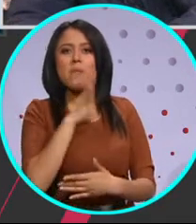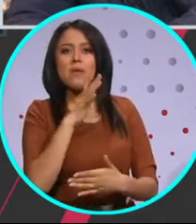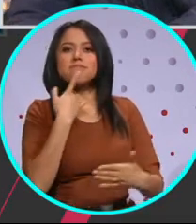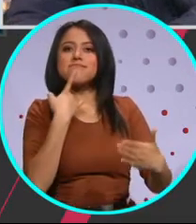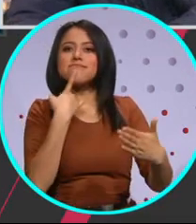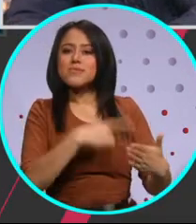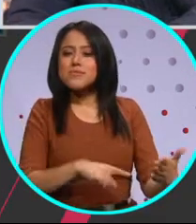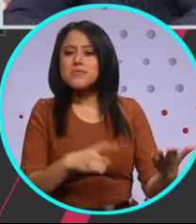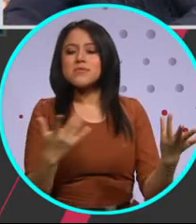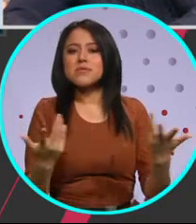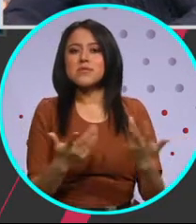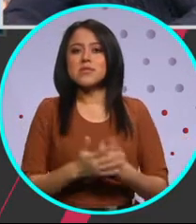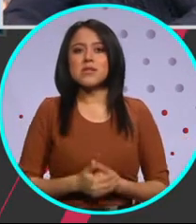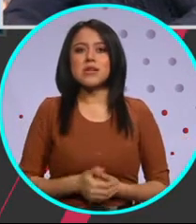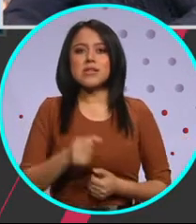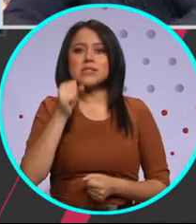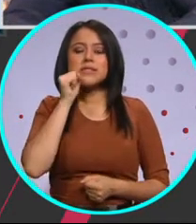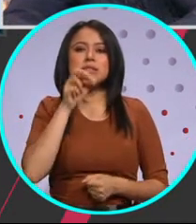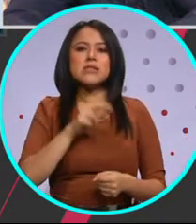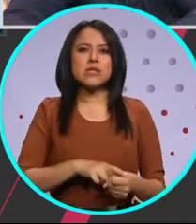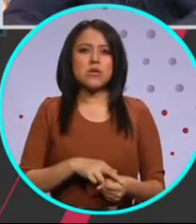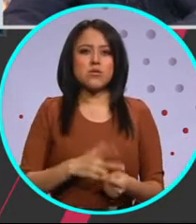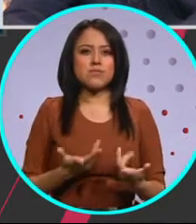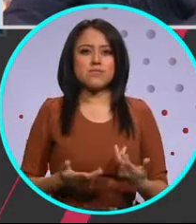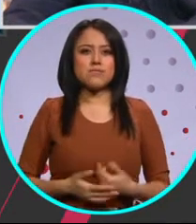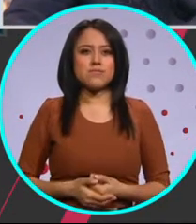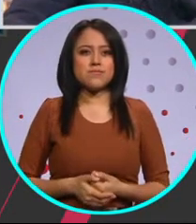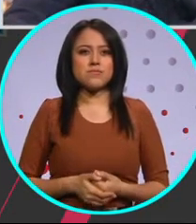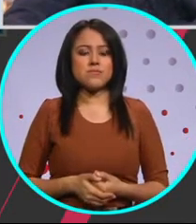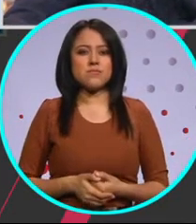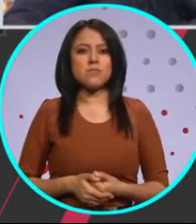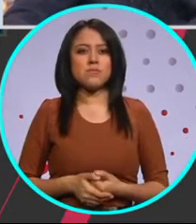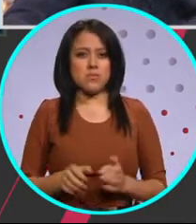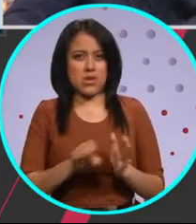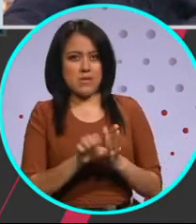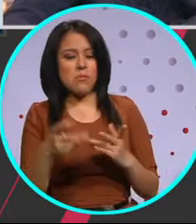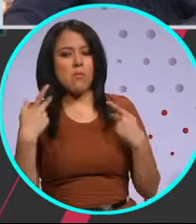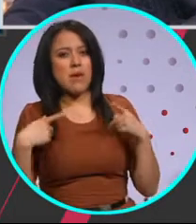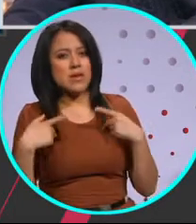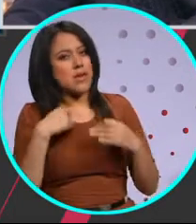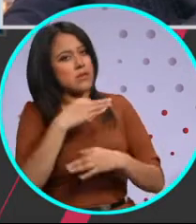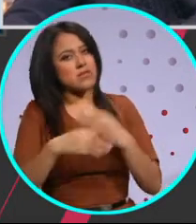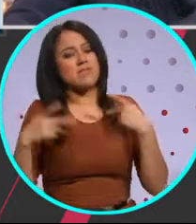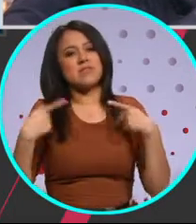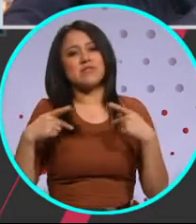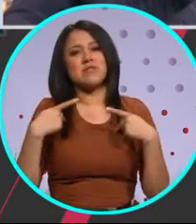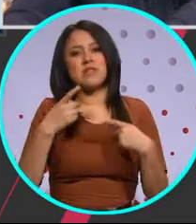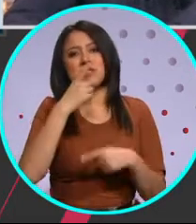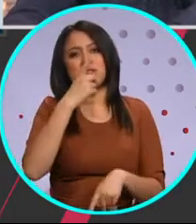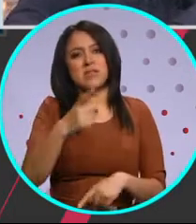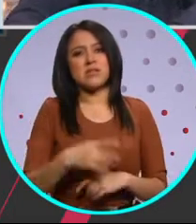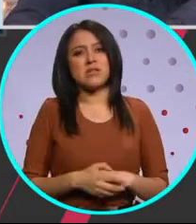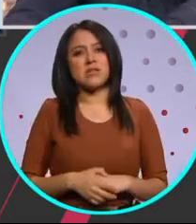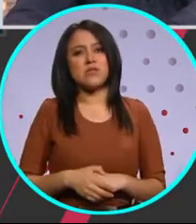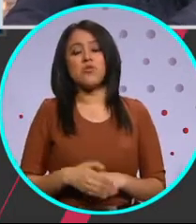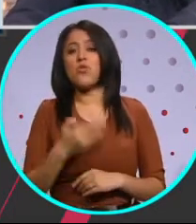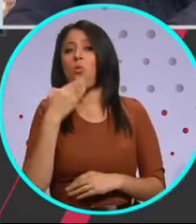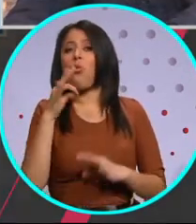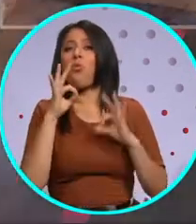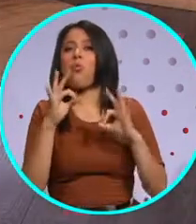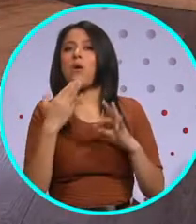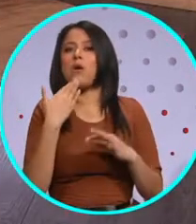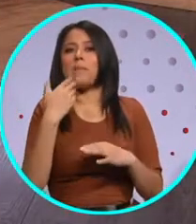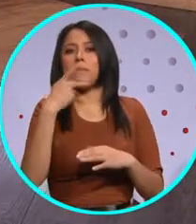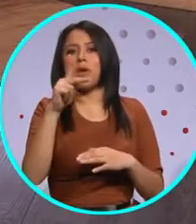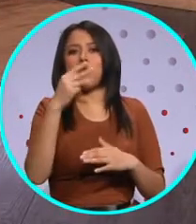al secretario claro hay cosas así le pasa a todos los mandos suben y te dicen todo de maravilla gesto ya la